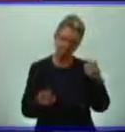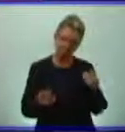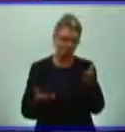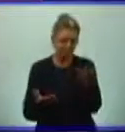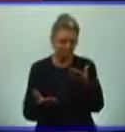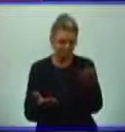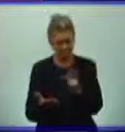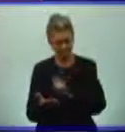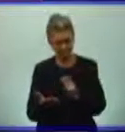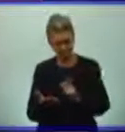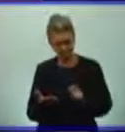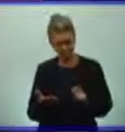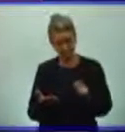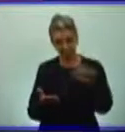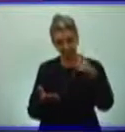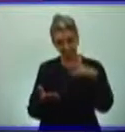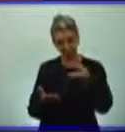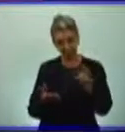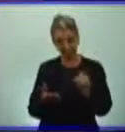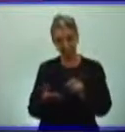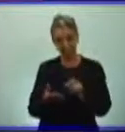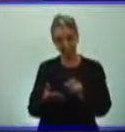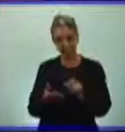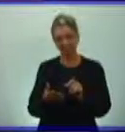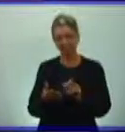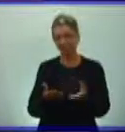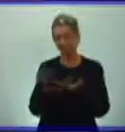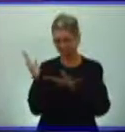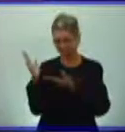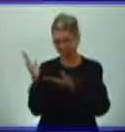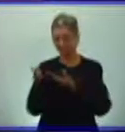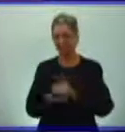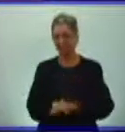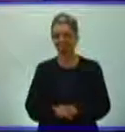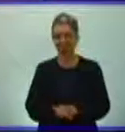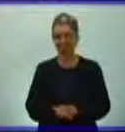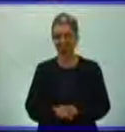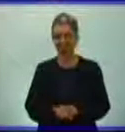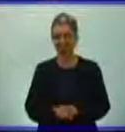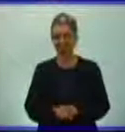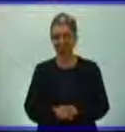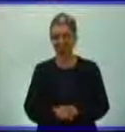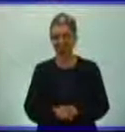escribir rápido. Veamos las actividades que se les sugieren.